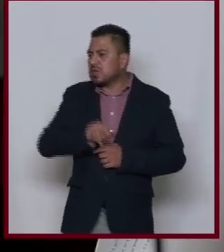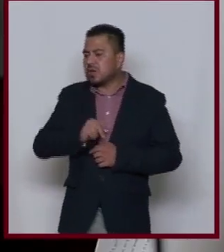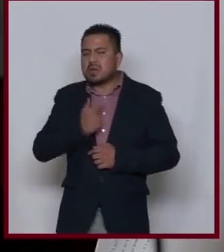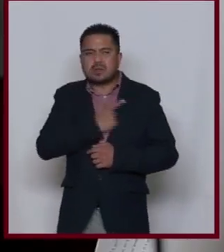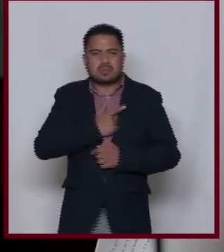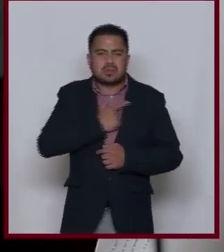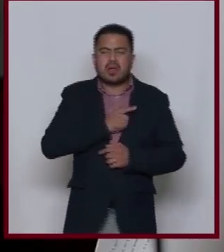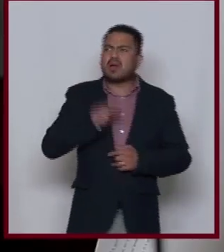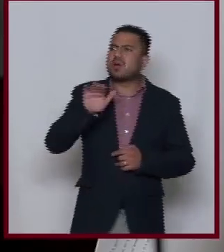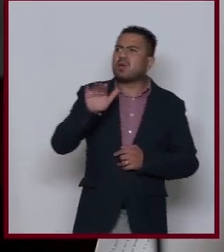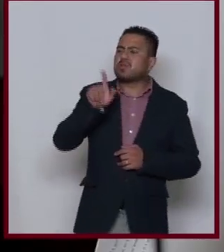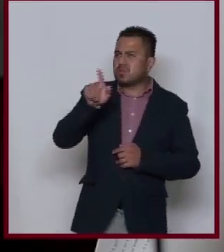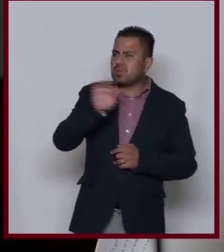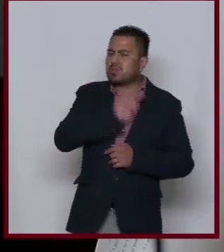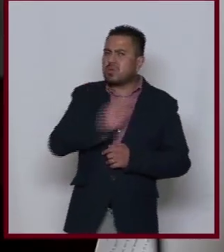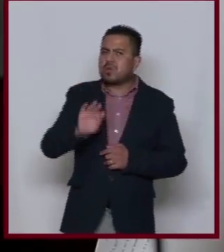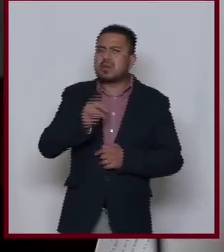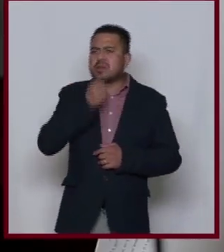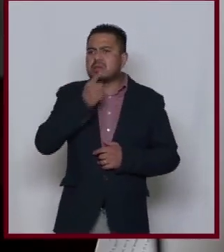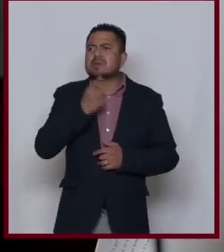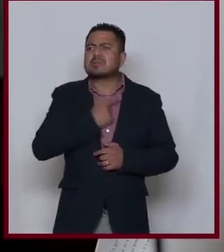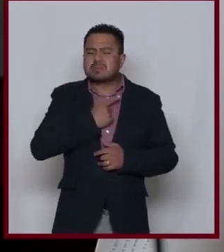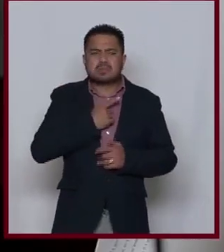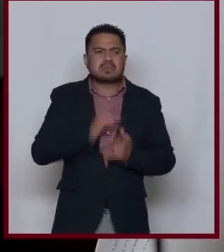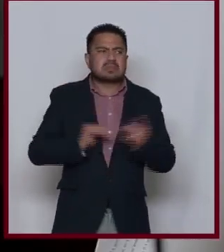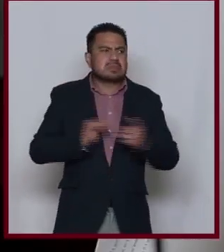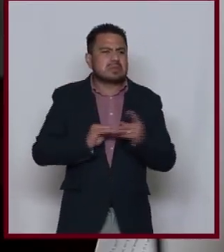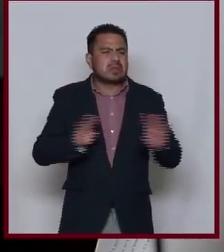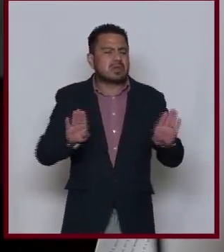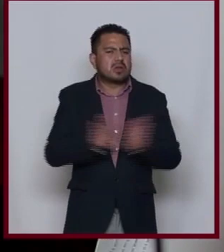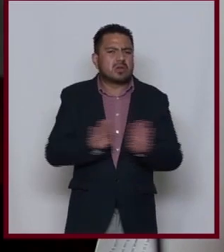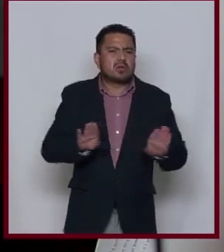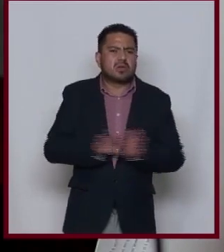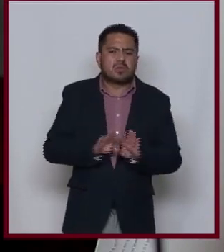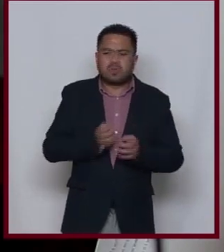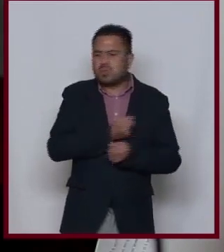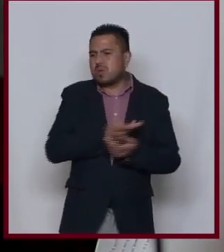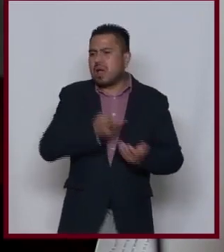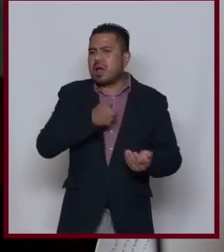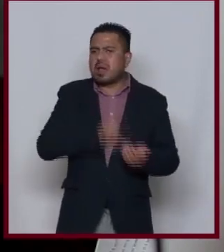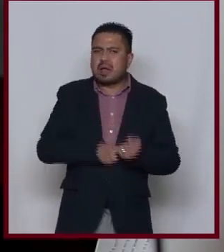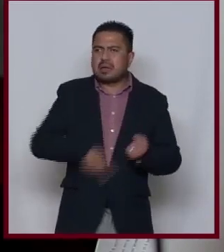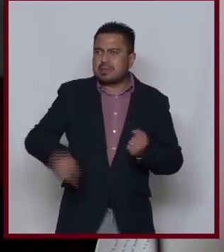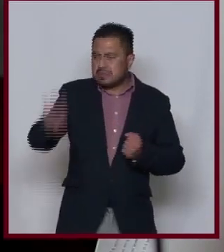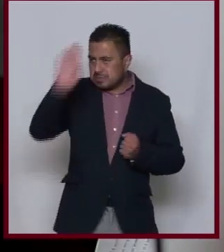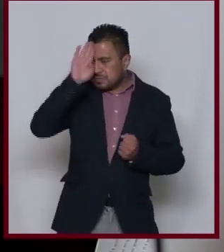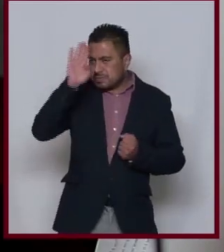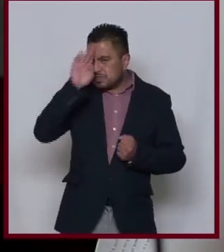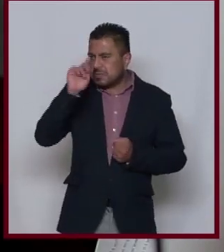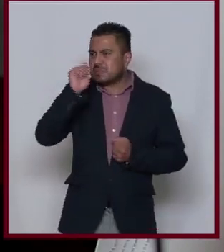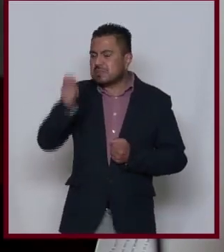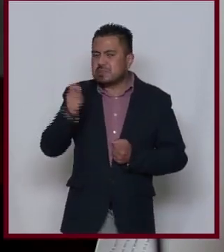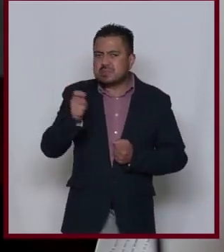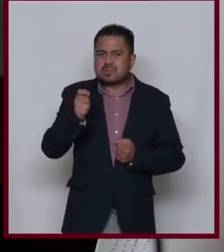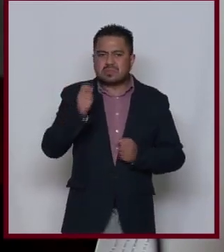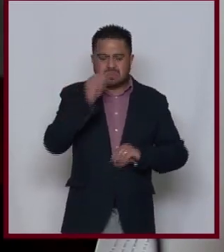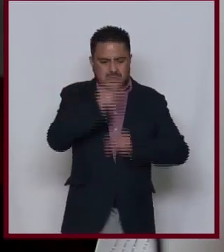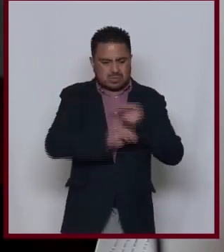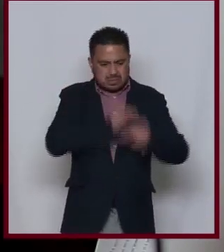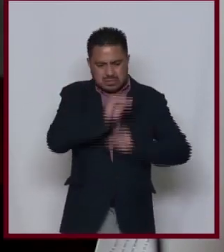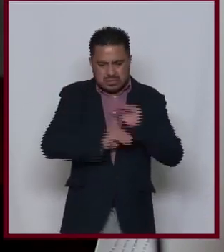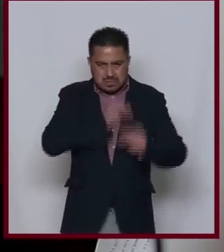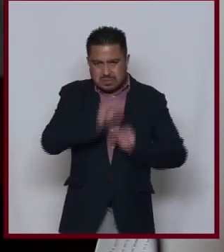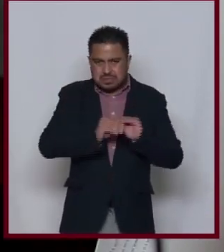Wow. Oye, ¿y tú podrías decirnos si hay como, o cuál considerarías tú que es un